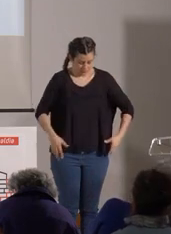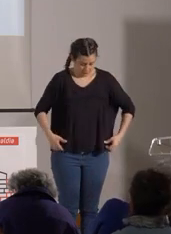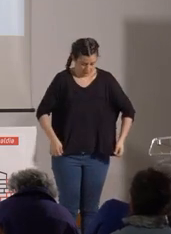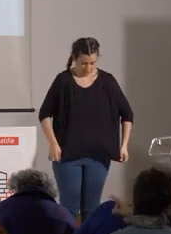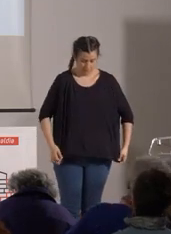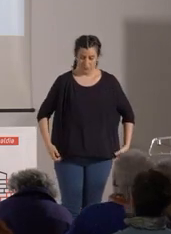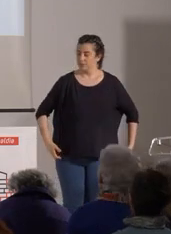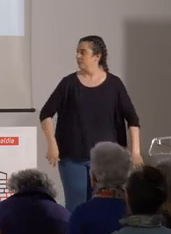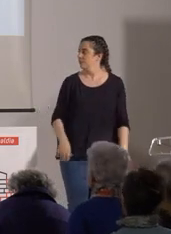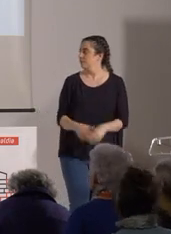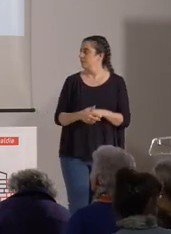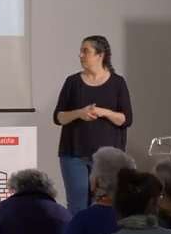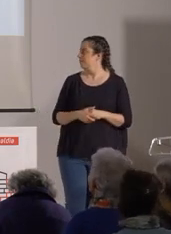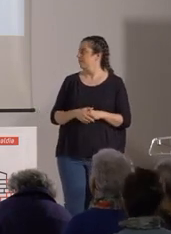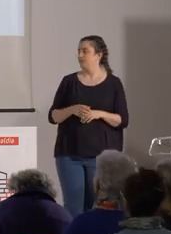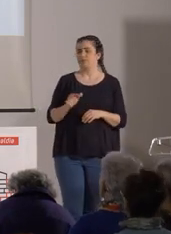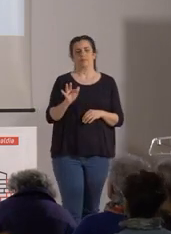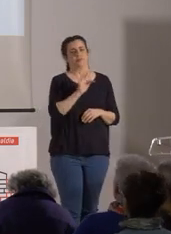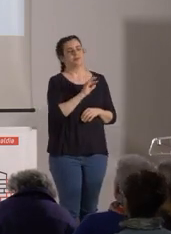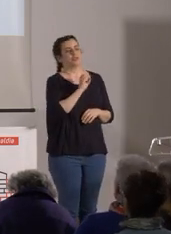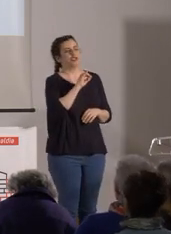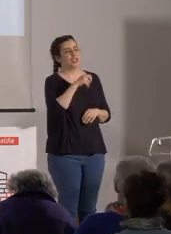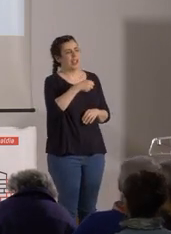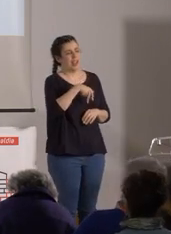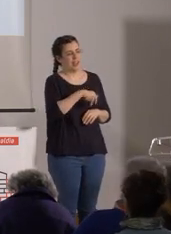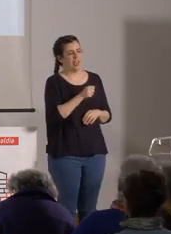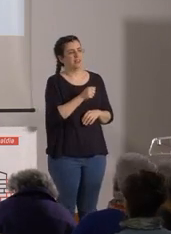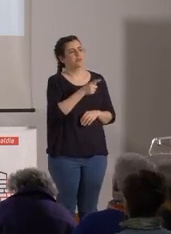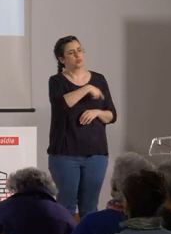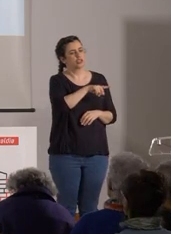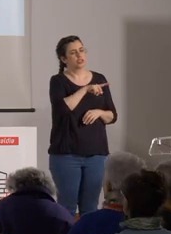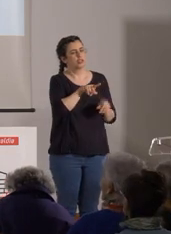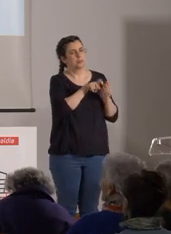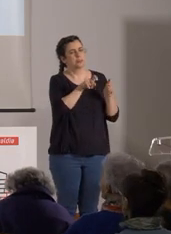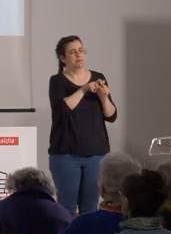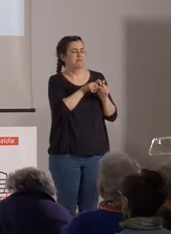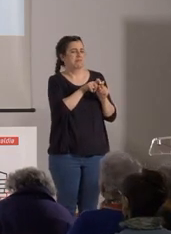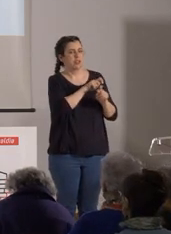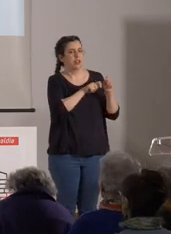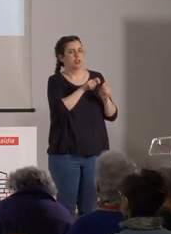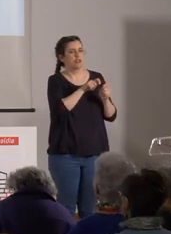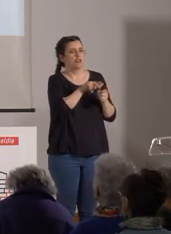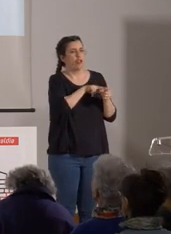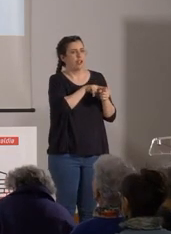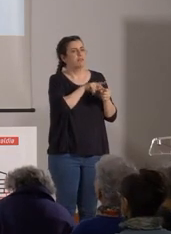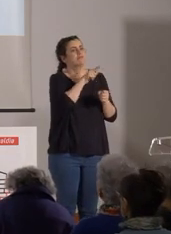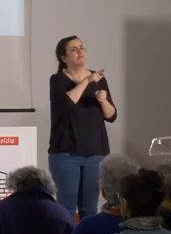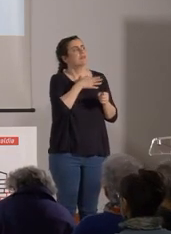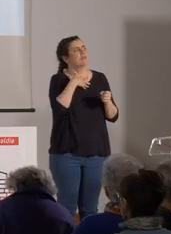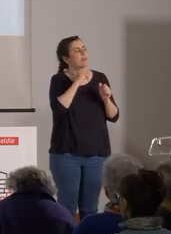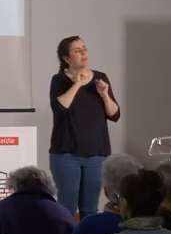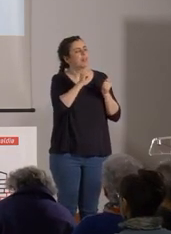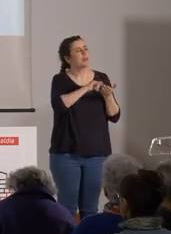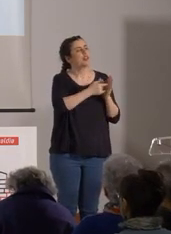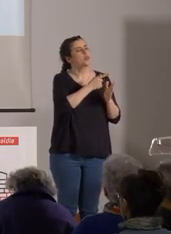Oyana, vosotras, como entidad local, también queréis impulsar un proyecto. Cuéntanos un poquito de